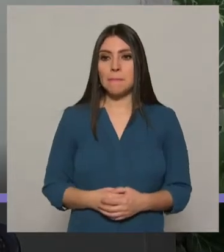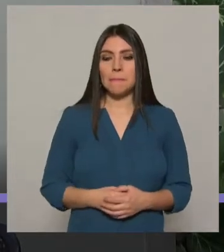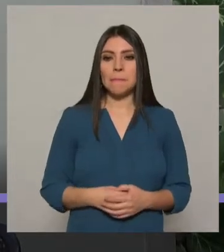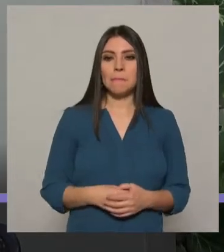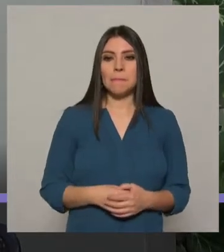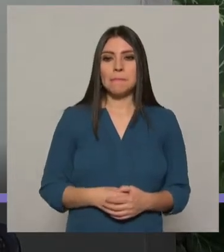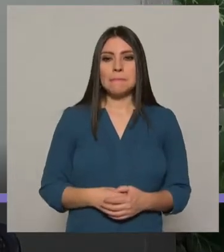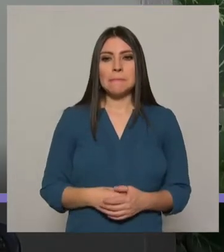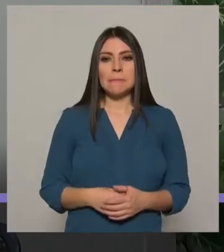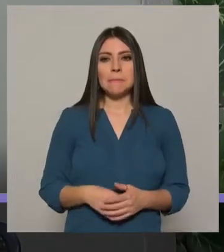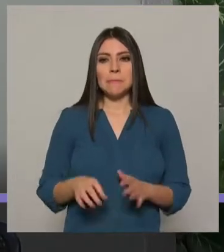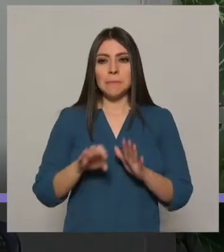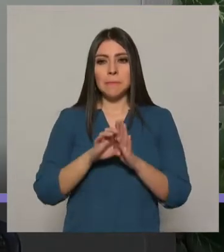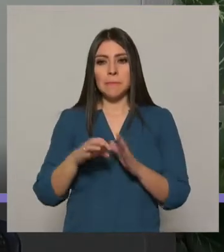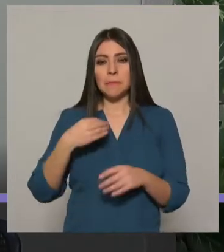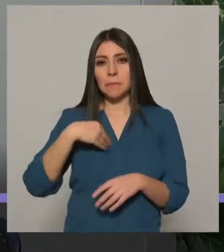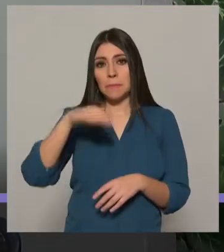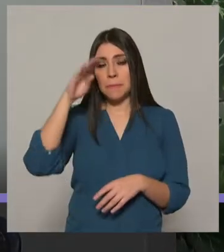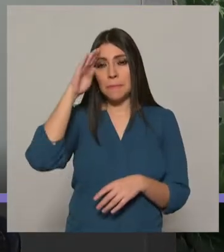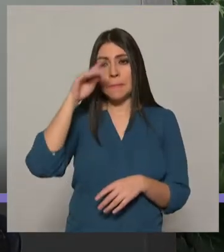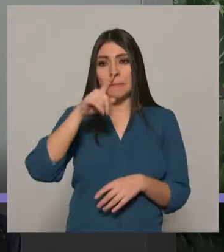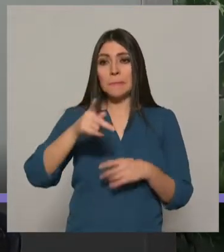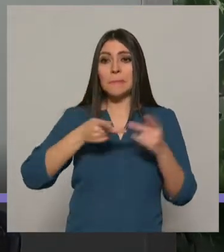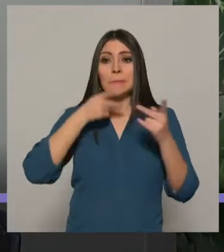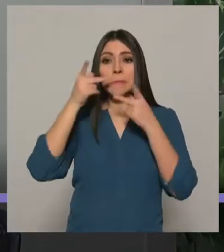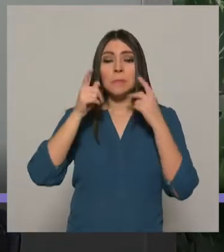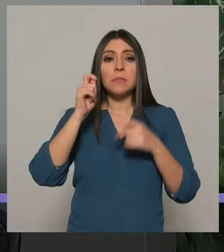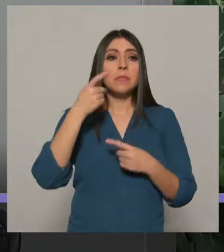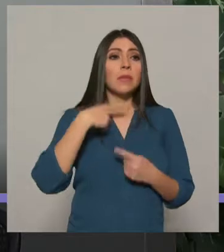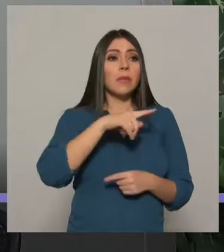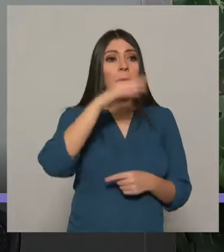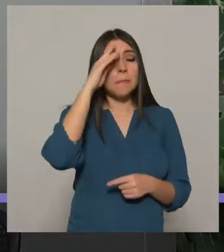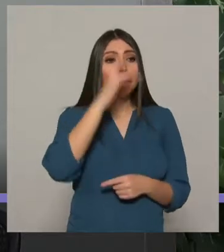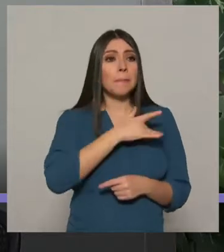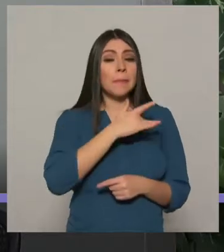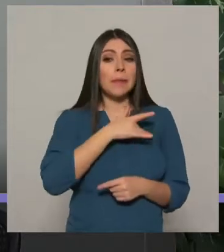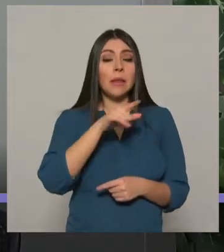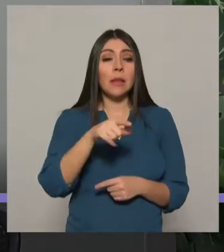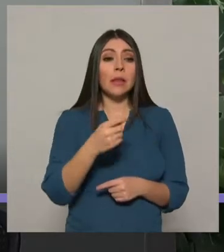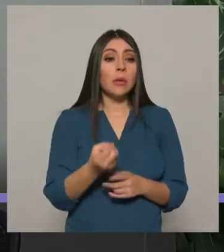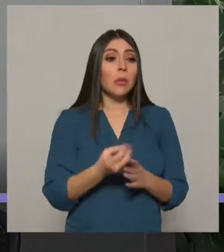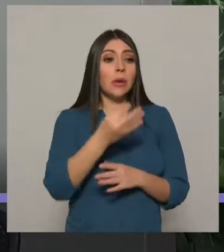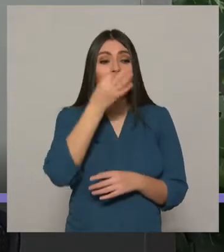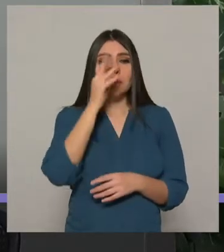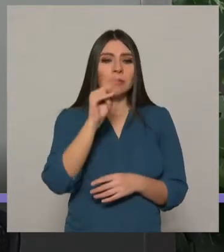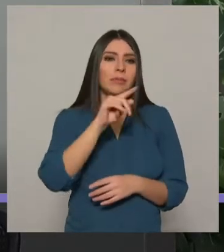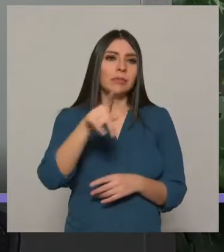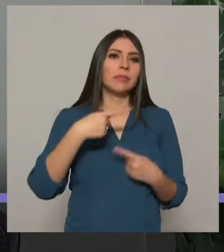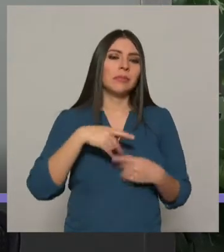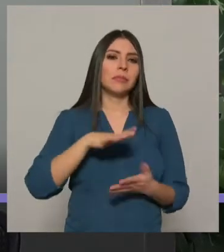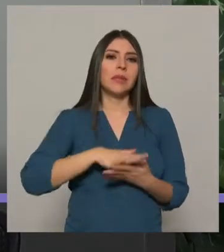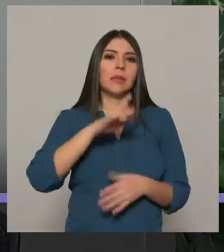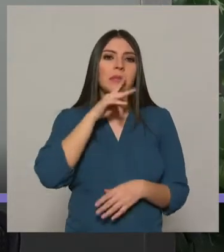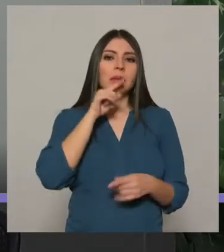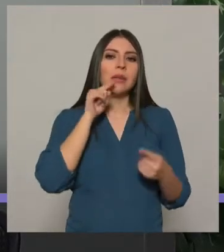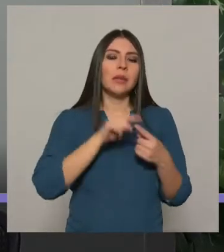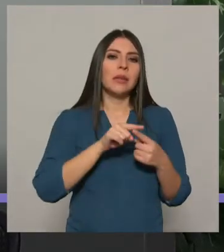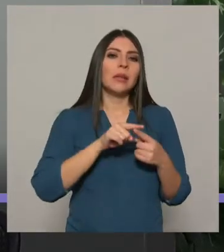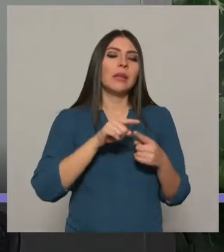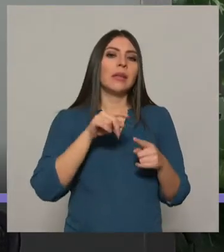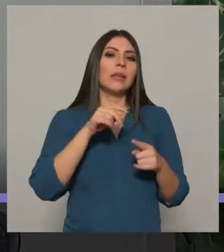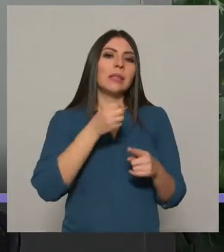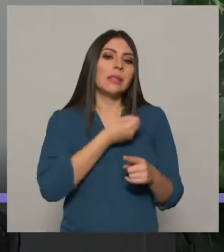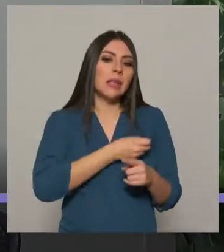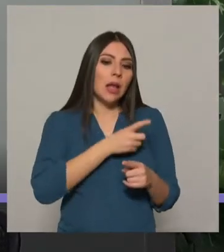comunes de decir lo que en la percepción de la ciudadanía, que no es nuevo, que sus preocupaciones son seguridad, trabajo, salud, son muchas las preocupaciones que la